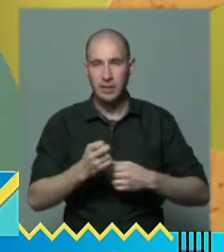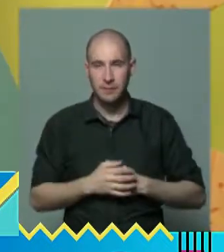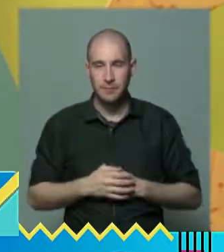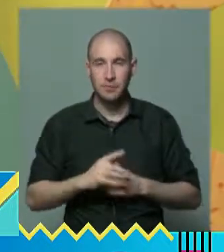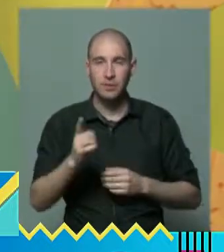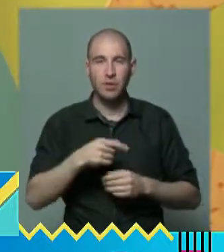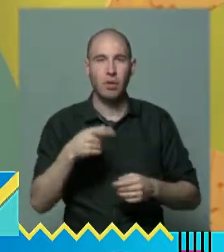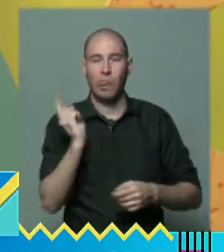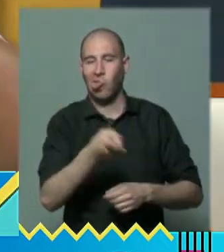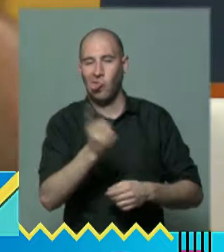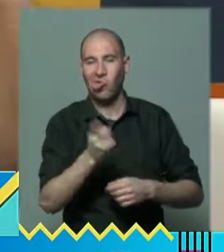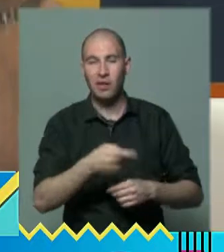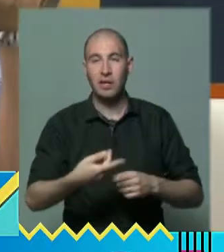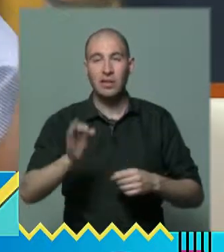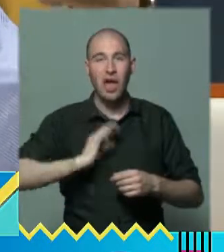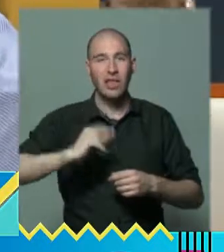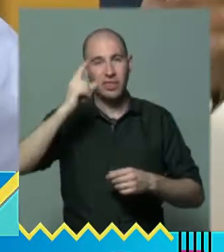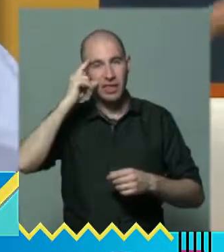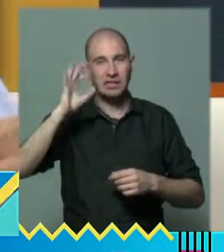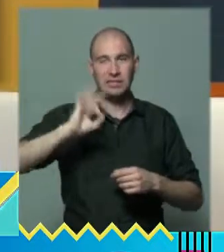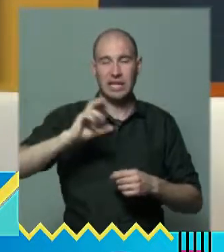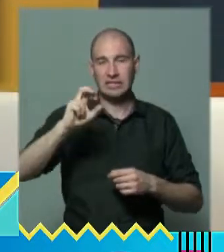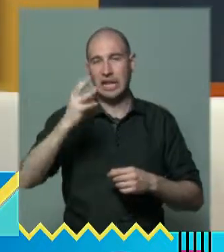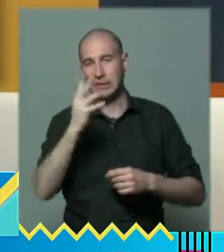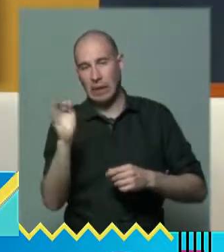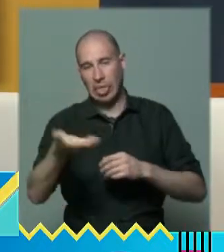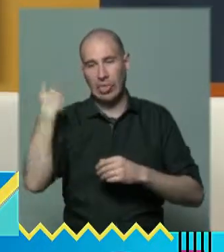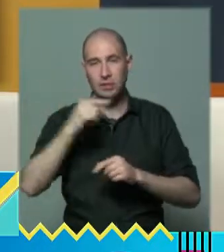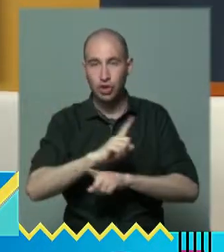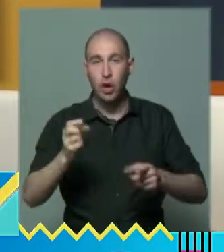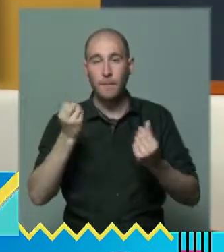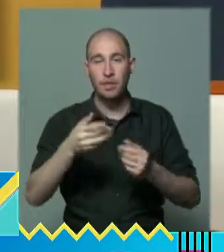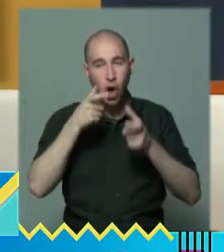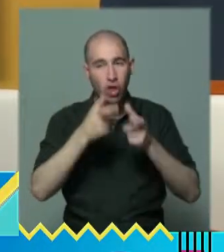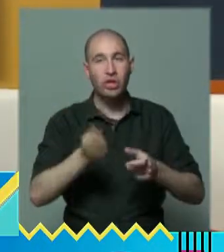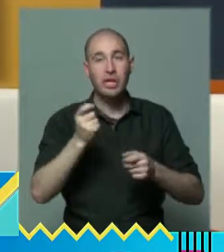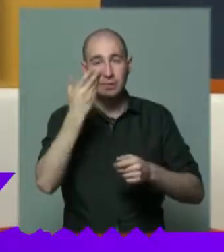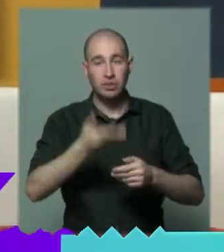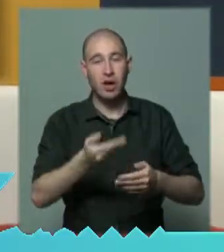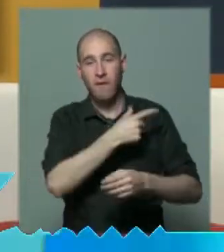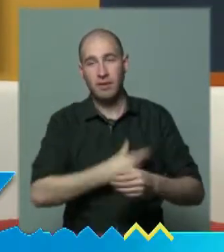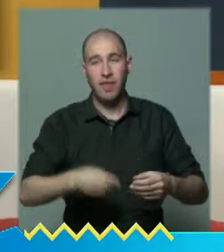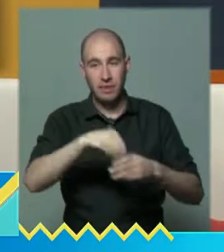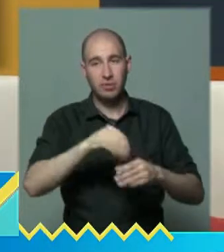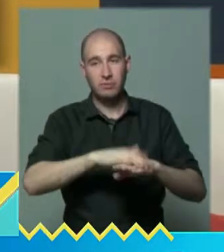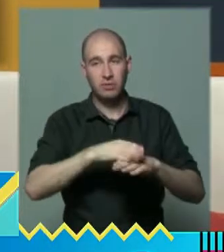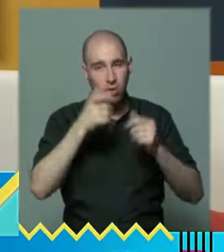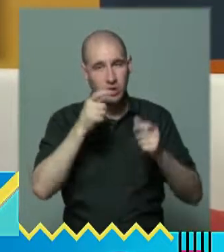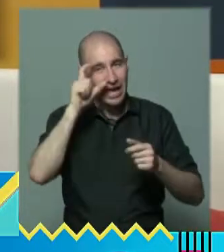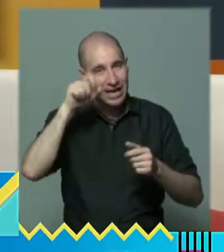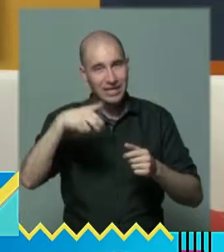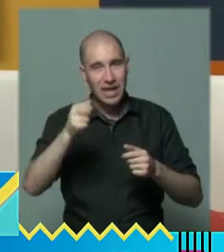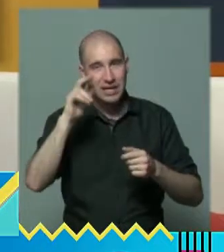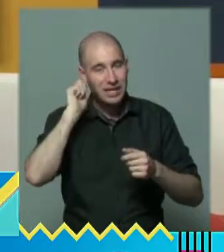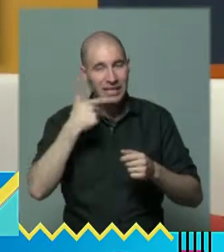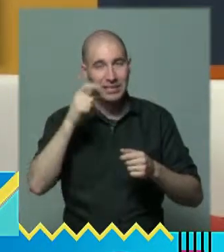no achaquemos a que esto viene de 10, de 30 o 40 años atrás, porque el control lo hacen hoy los funcionarios. El Enargas,